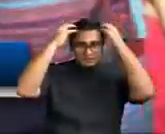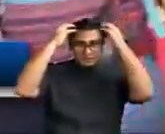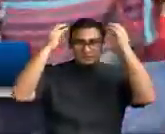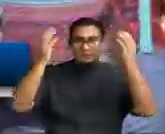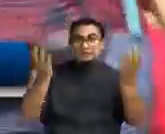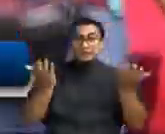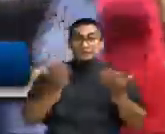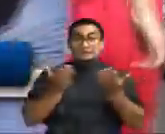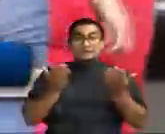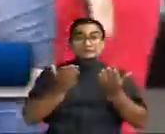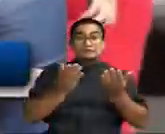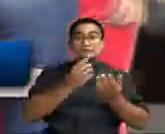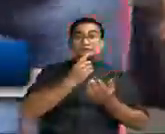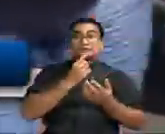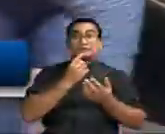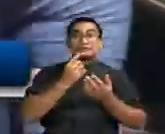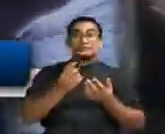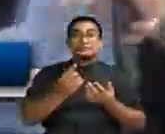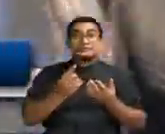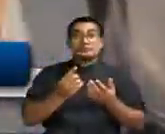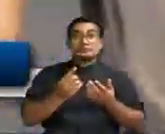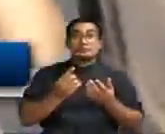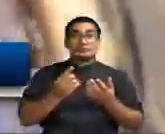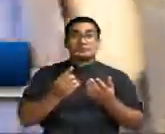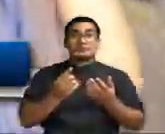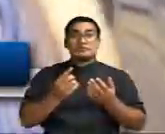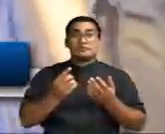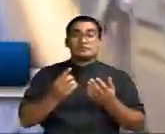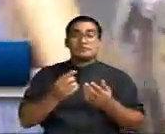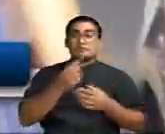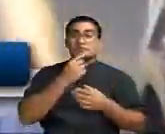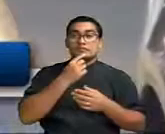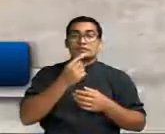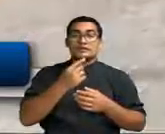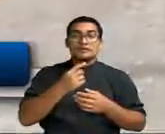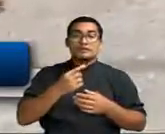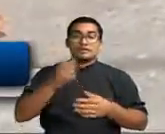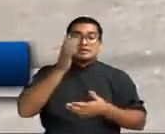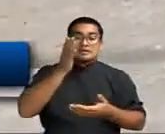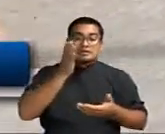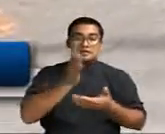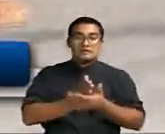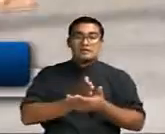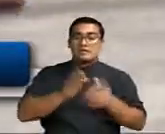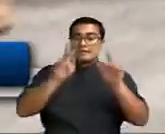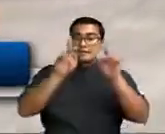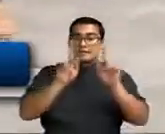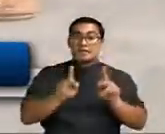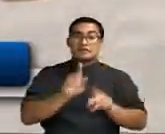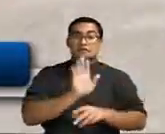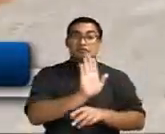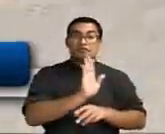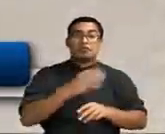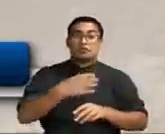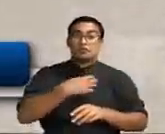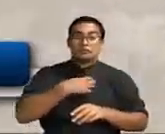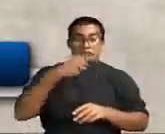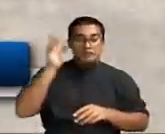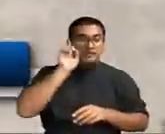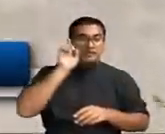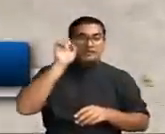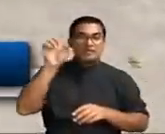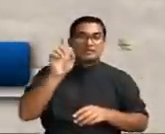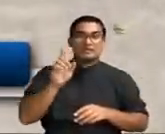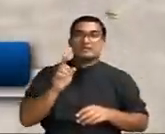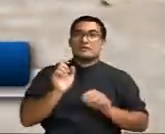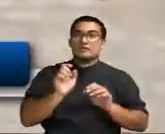los neurotransmisores, cómo están, que es lo que va a definir si esta persona en su desarrollo, que generalmente los síntomas aparecen